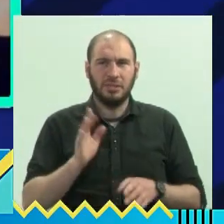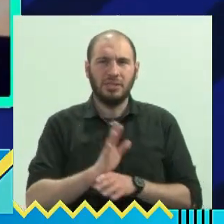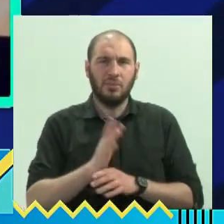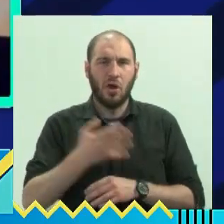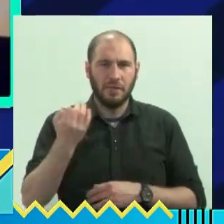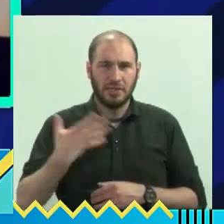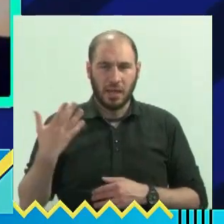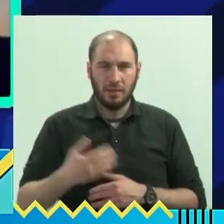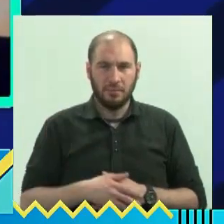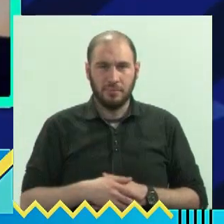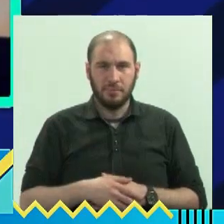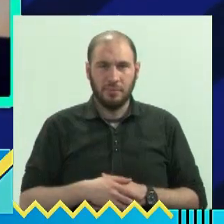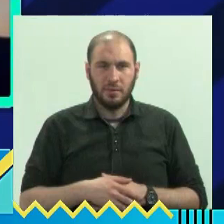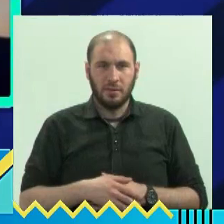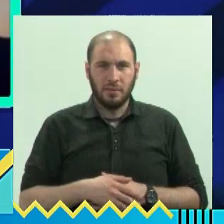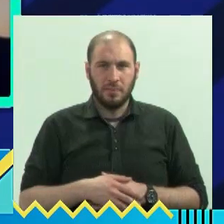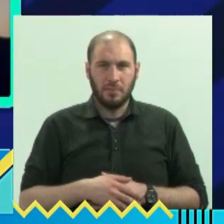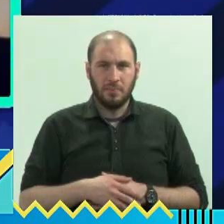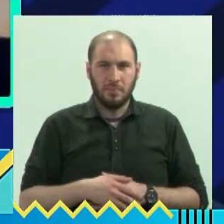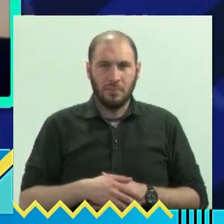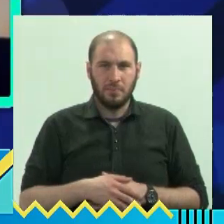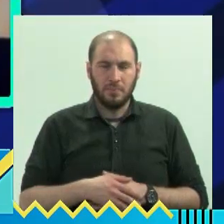oficial, y generan, ¿no? O sea,